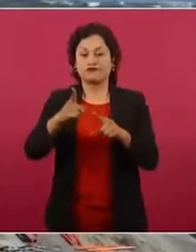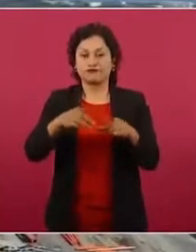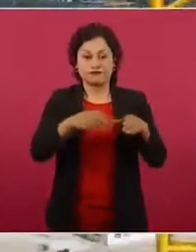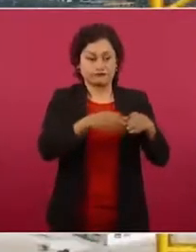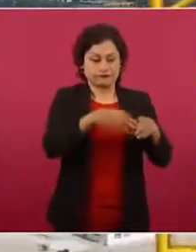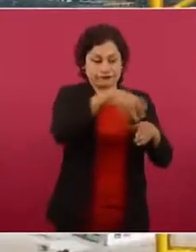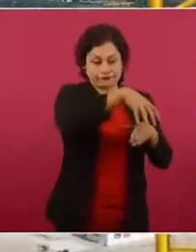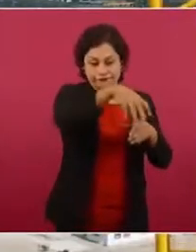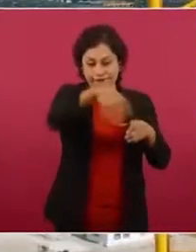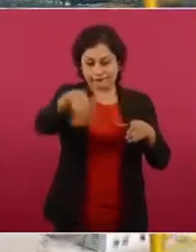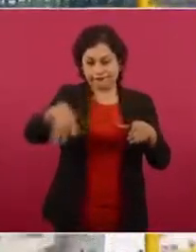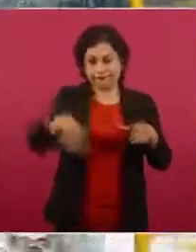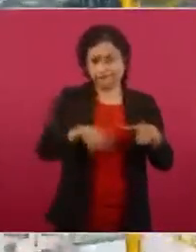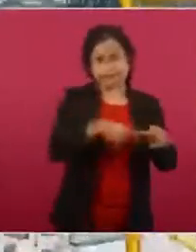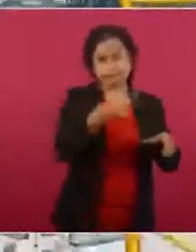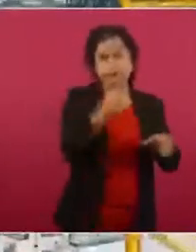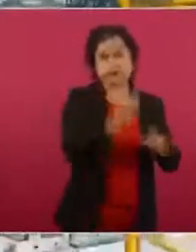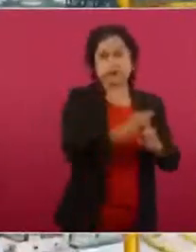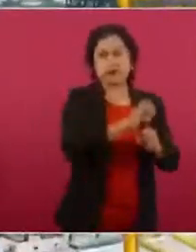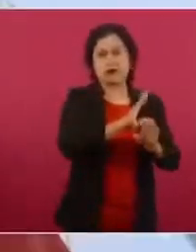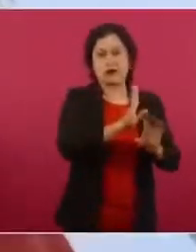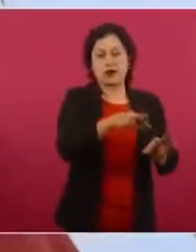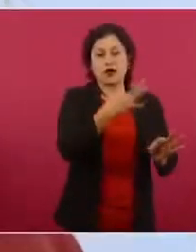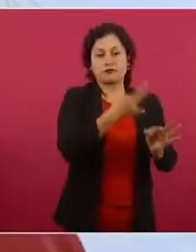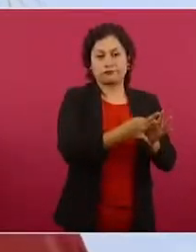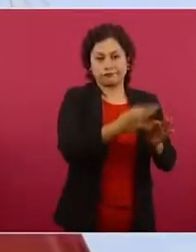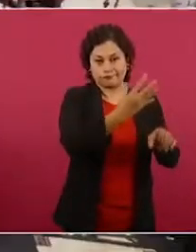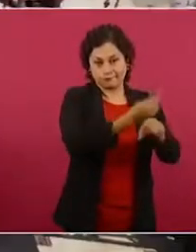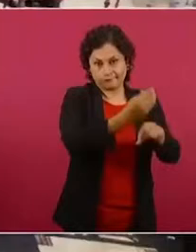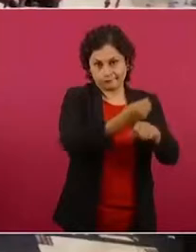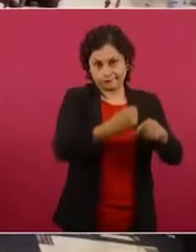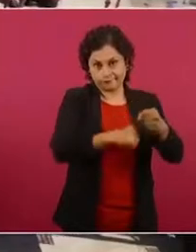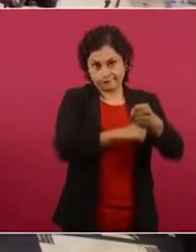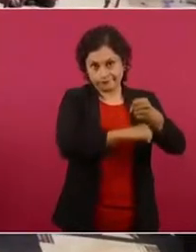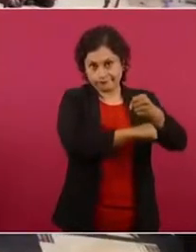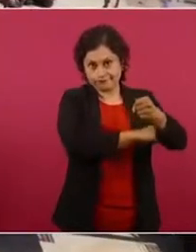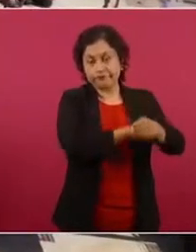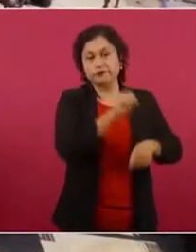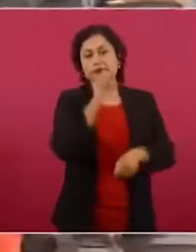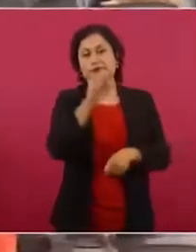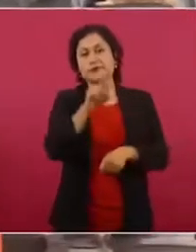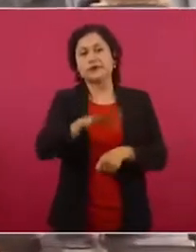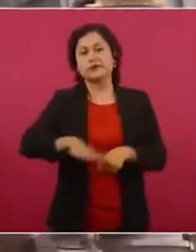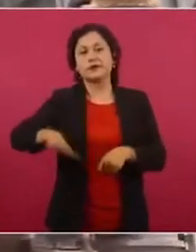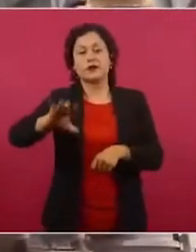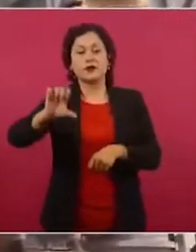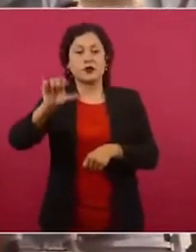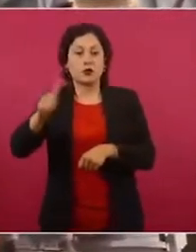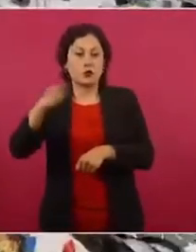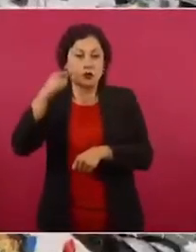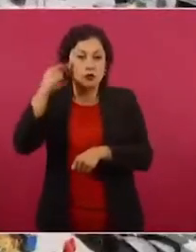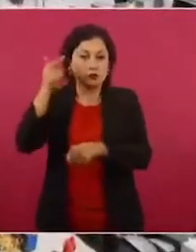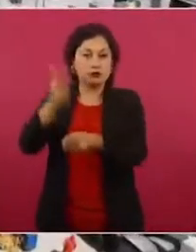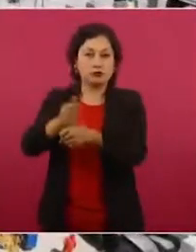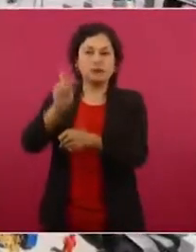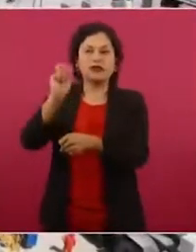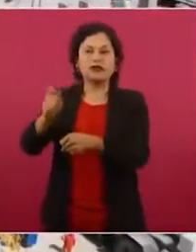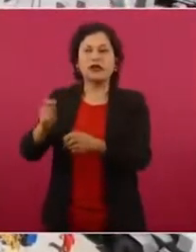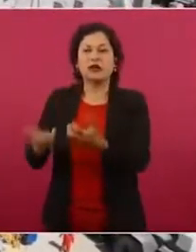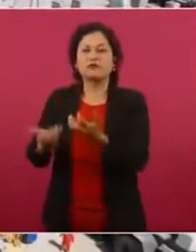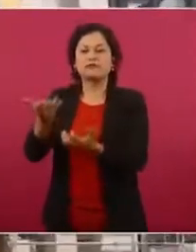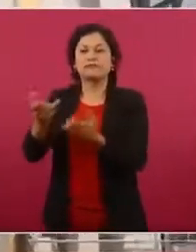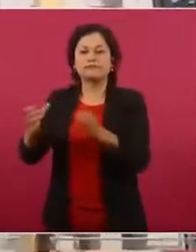módulo 7 del quemador elevado del área de quemadores del sistema de desfogue. De igual manera se trabaja en las celdas que integran los calentadores de crudo